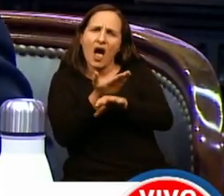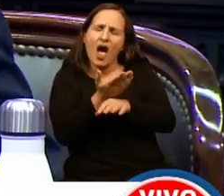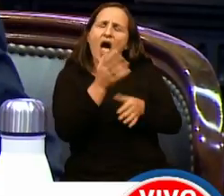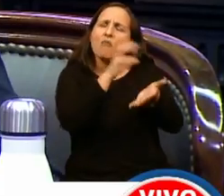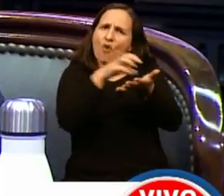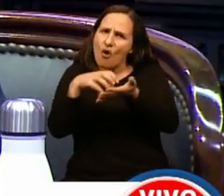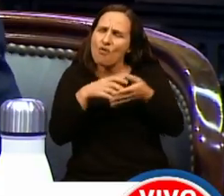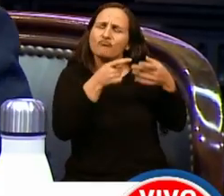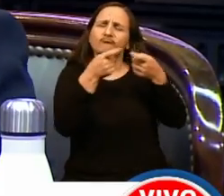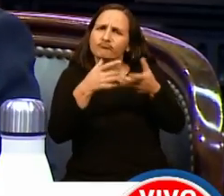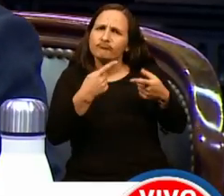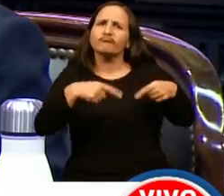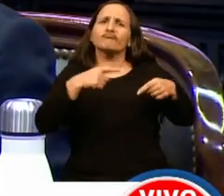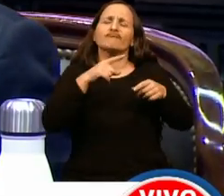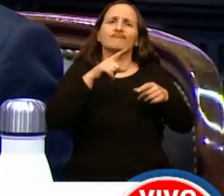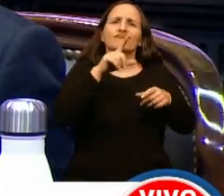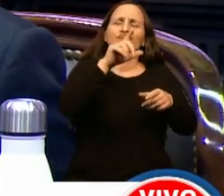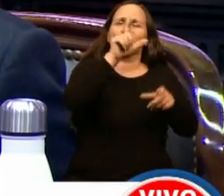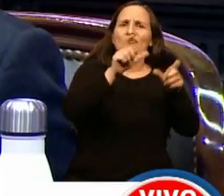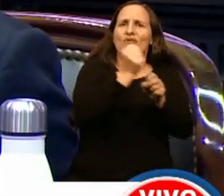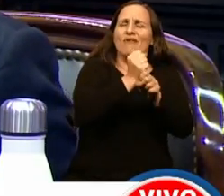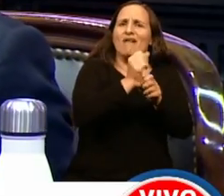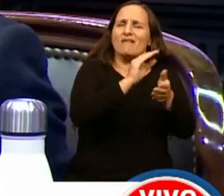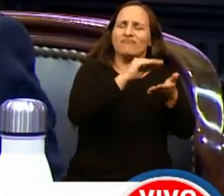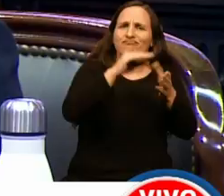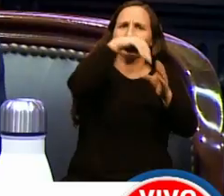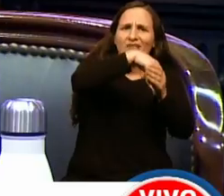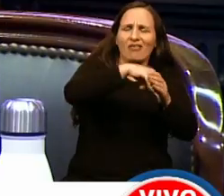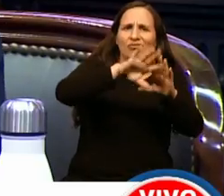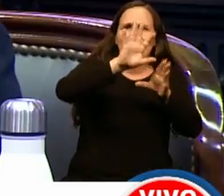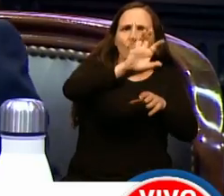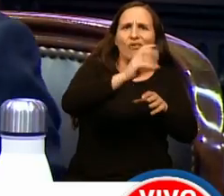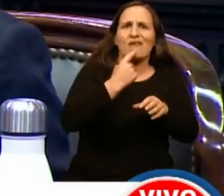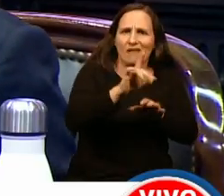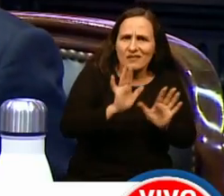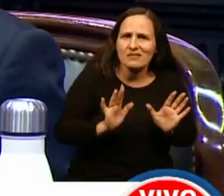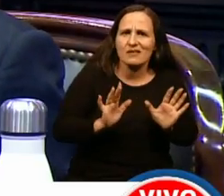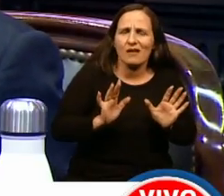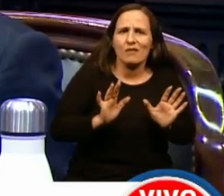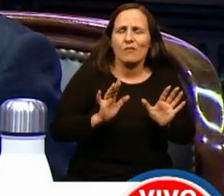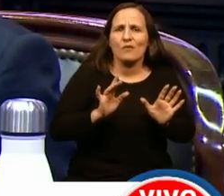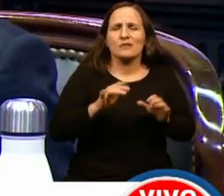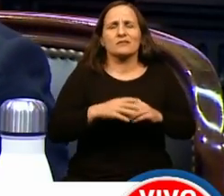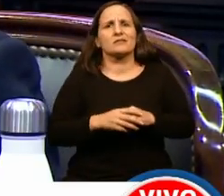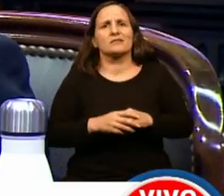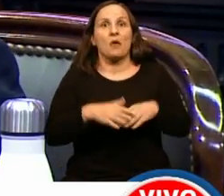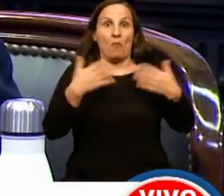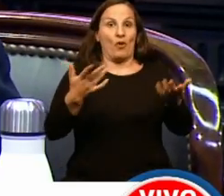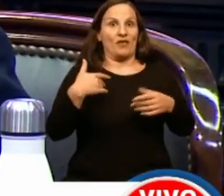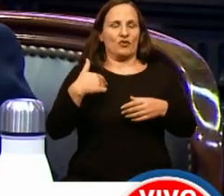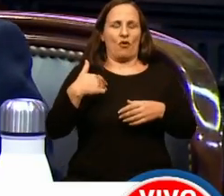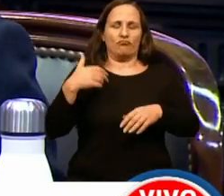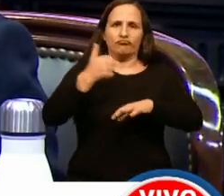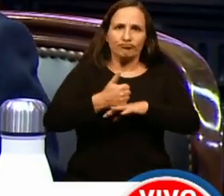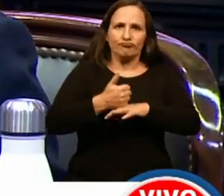instituciones nuestros legisladores locales y es parte de la discusión que traemos acá al